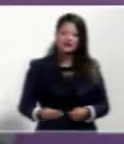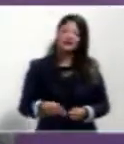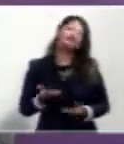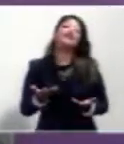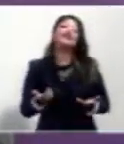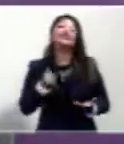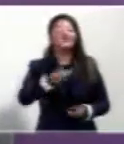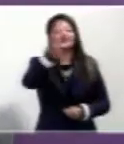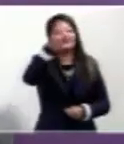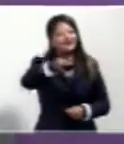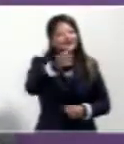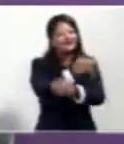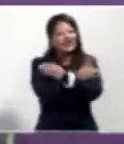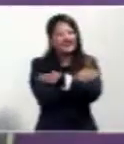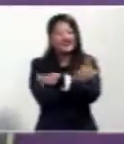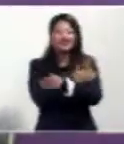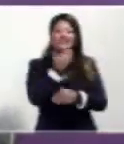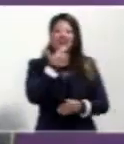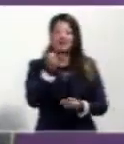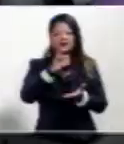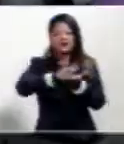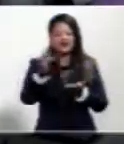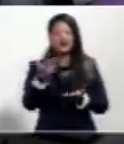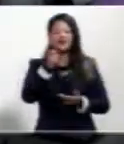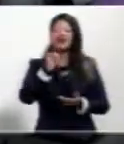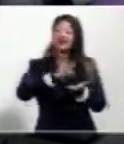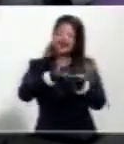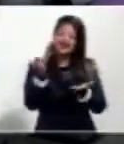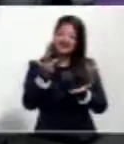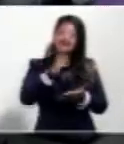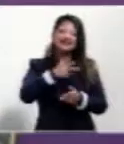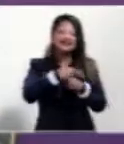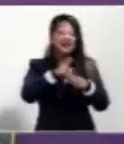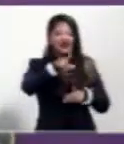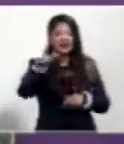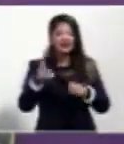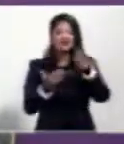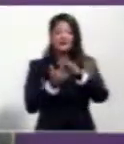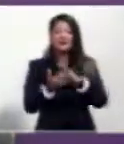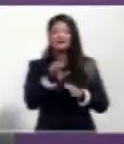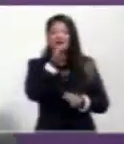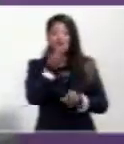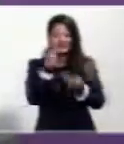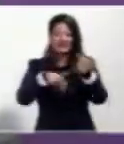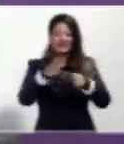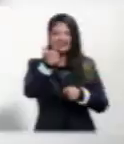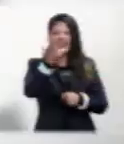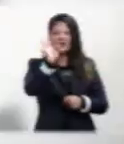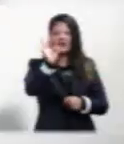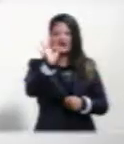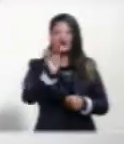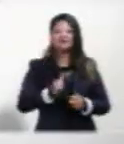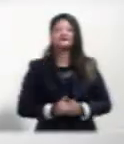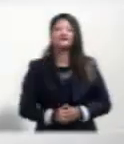les enviamos un saludo, un abrazo. Muchas gracias, Humberto. Gracias a ti, Juan Carlos. Hasta luego. Vamos a la pausa, regresamos, son las 7:40.